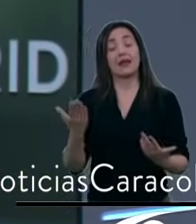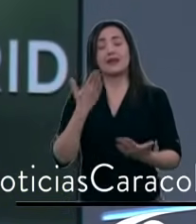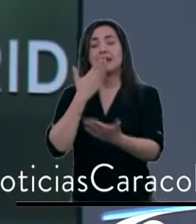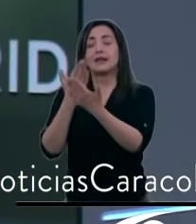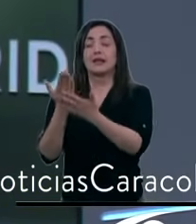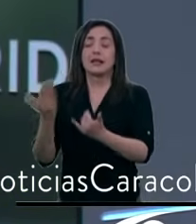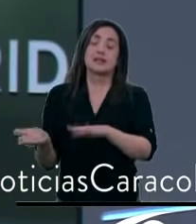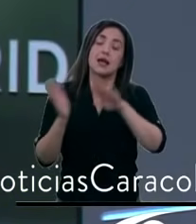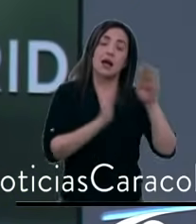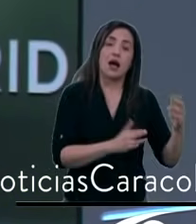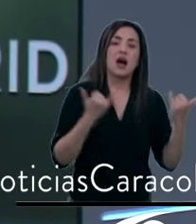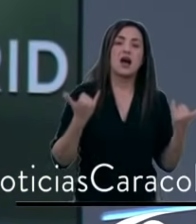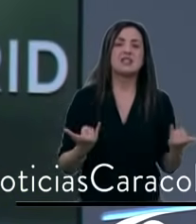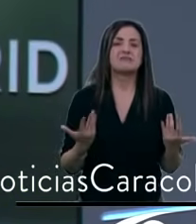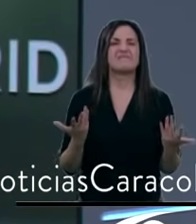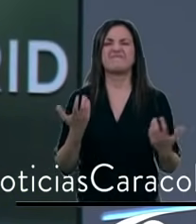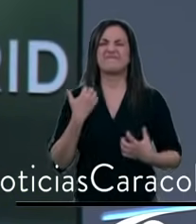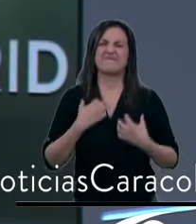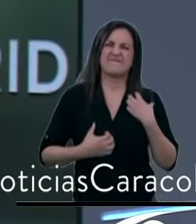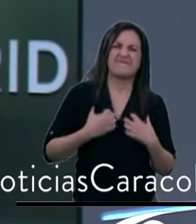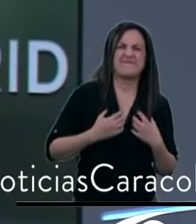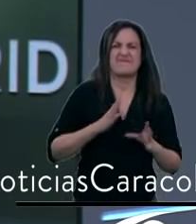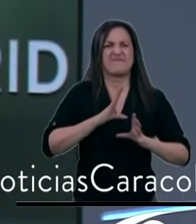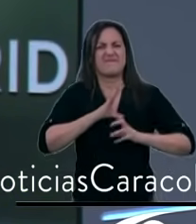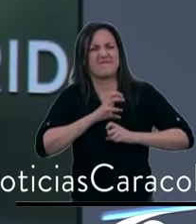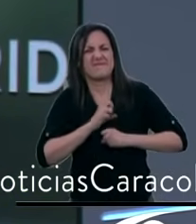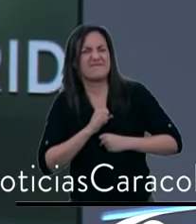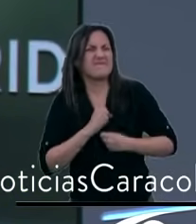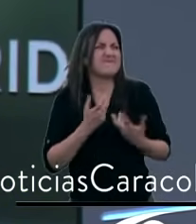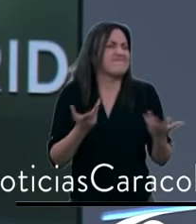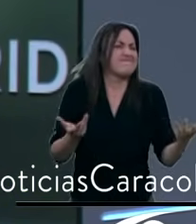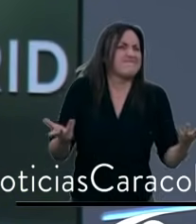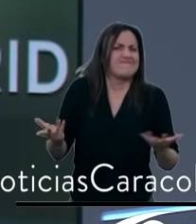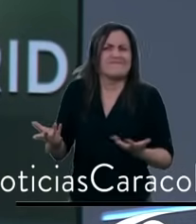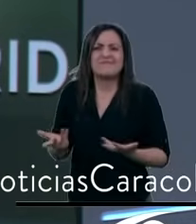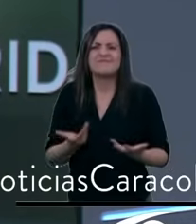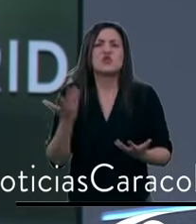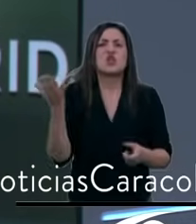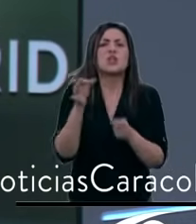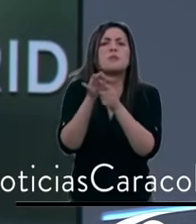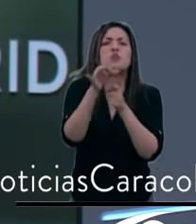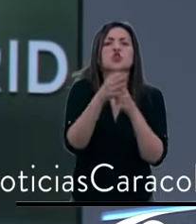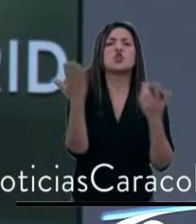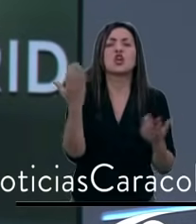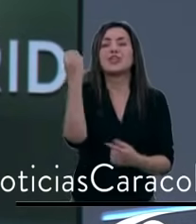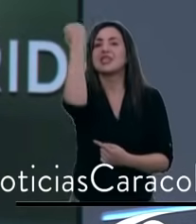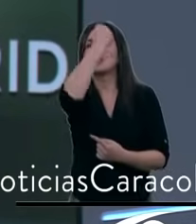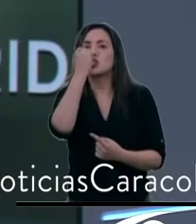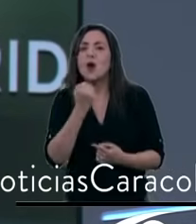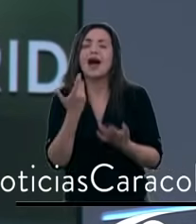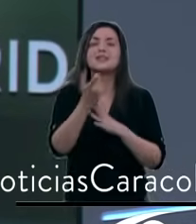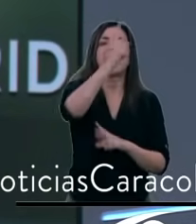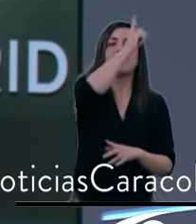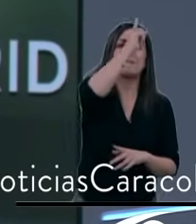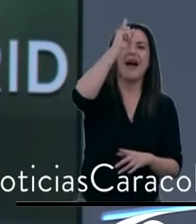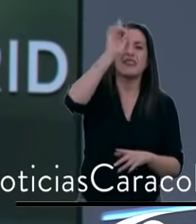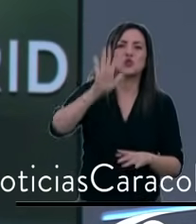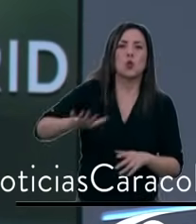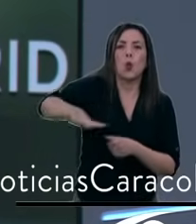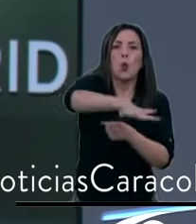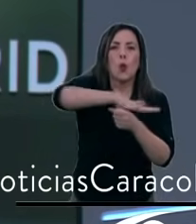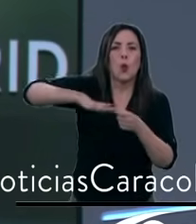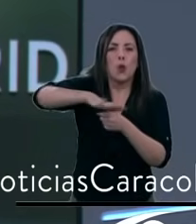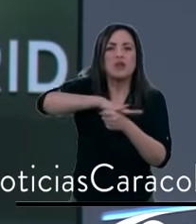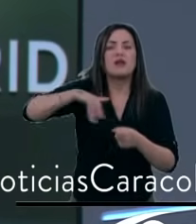Tristeza, angustia y desolación son los sentimientos que invaden a los habitantes de los municipios de Madrid y Soacha en Cundinamarca, donde en las últimas horas